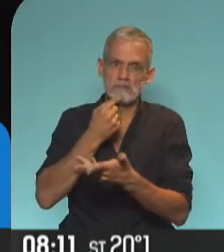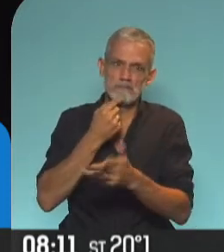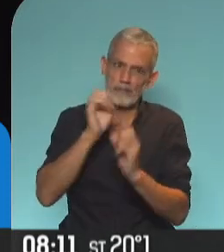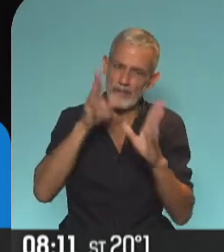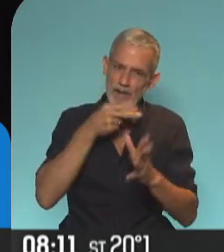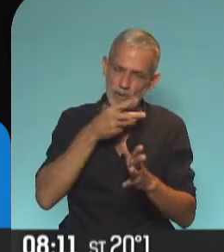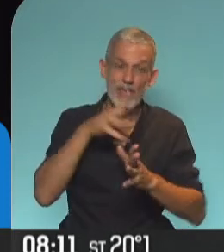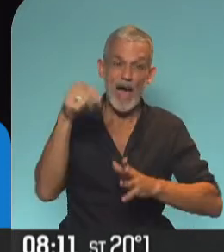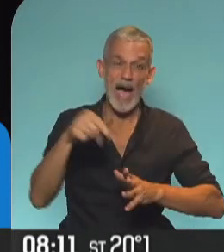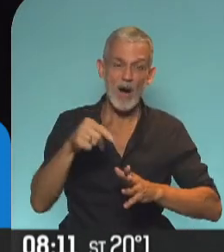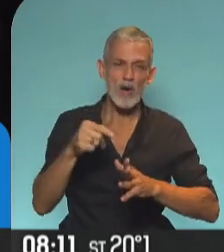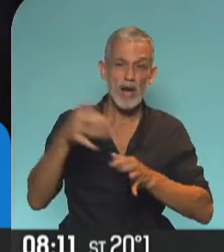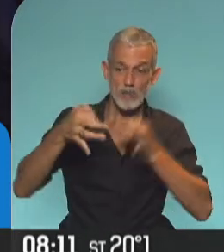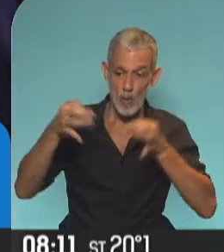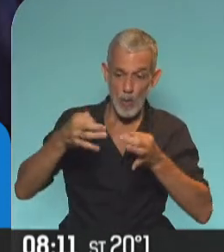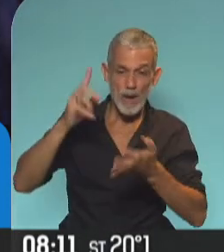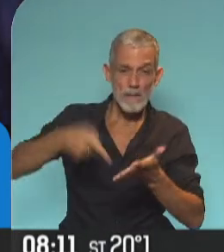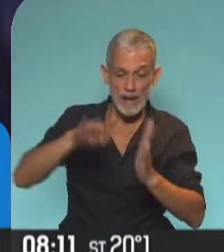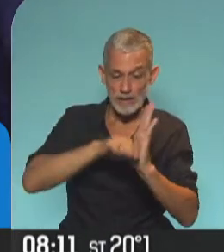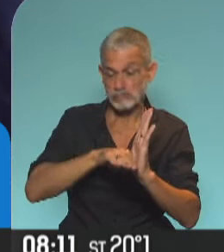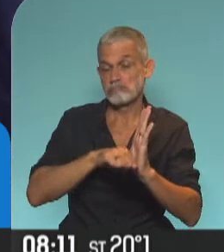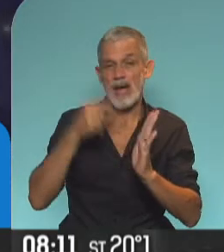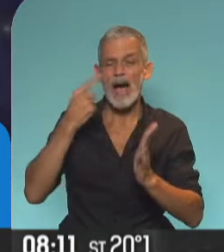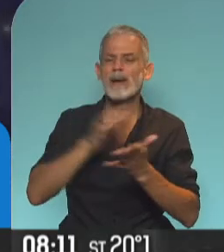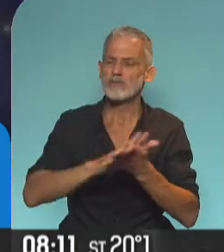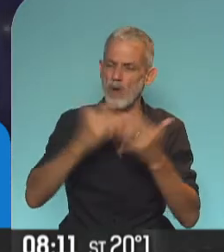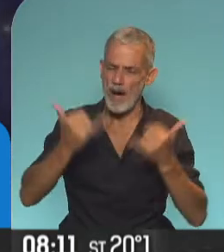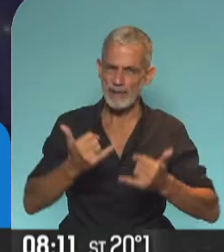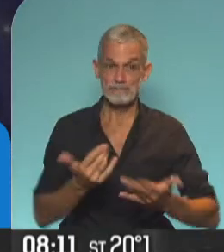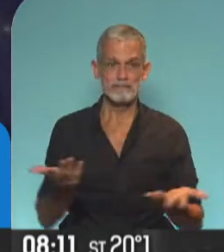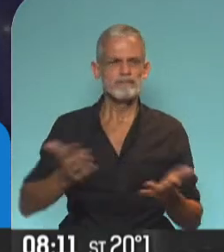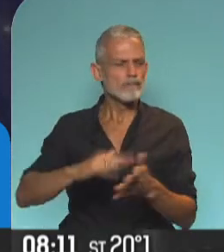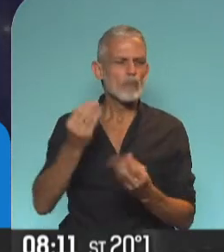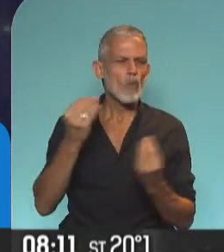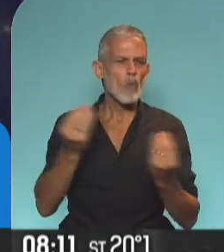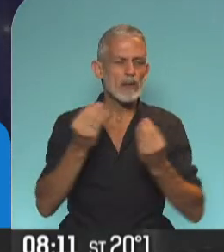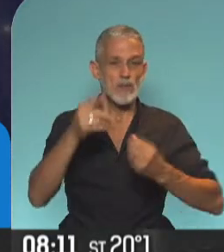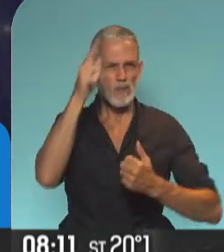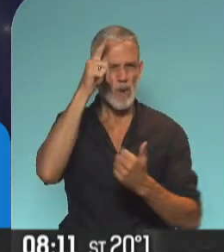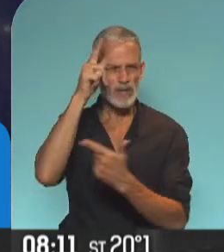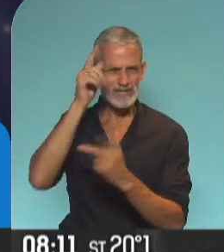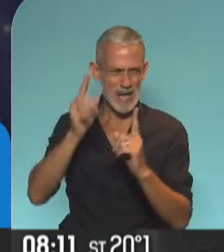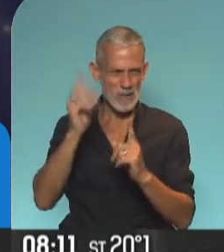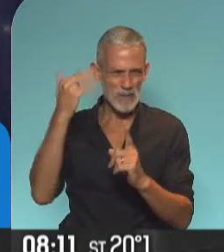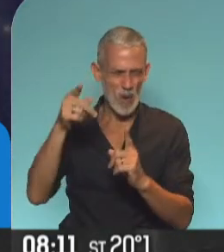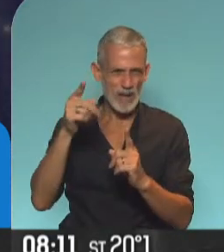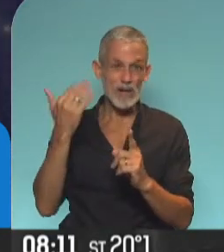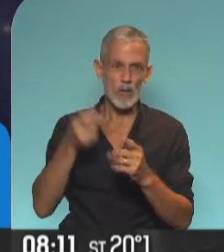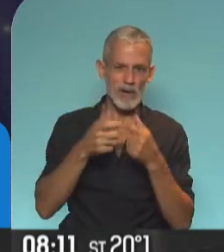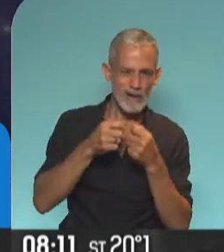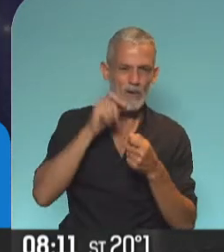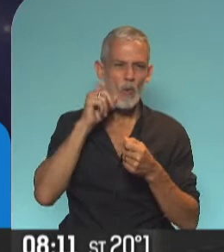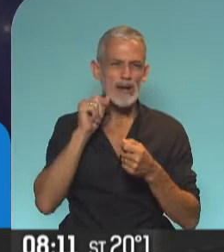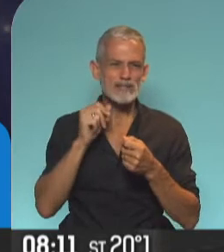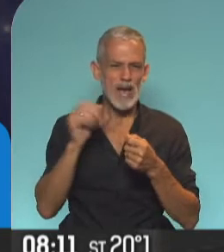acaso ahora con estas medidas empiezan a responderse. Ahora, Néstor, ¿cuál es la situación de los policías? Porque además hubo mensajes de